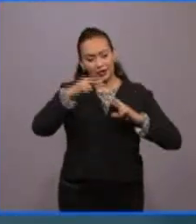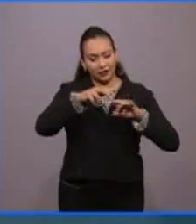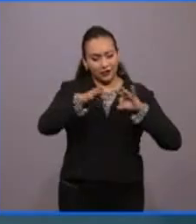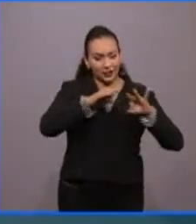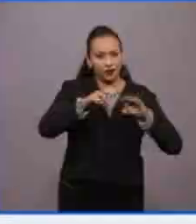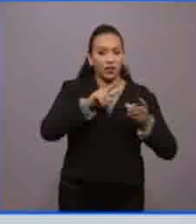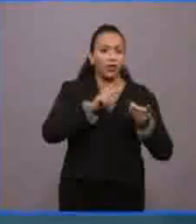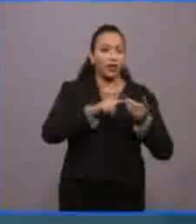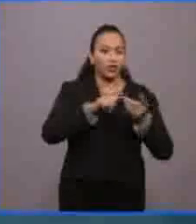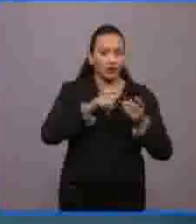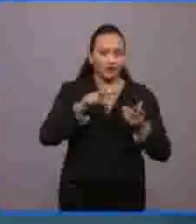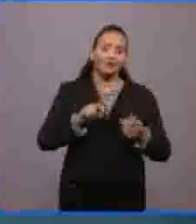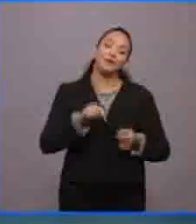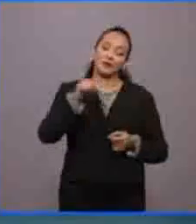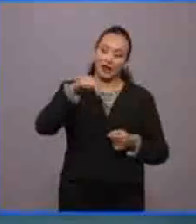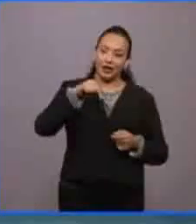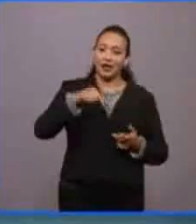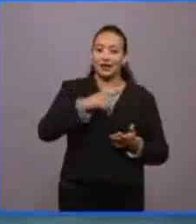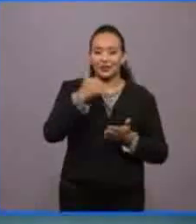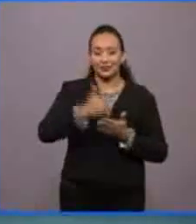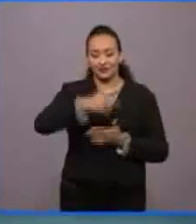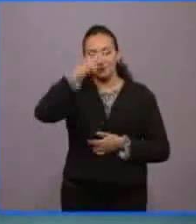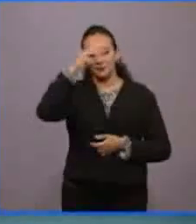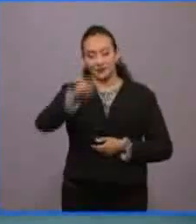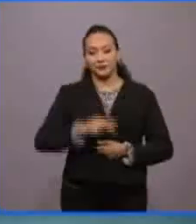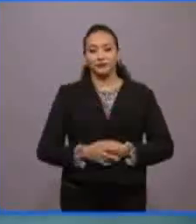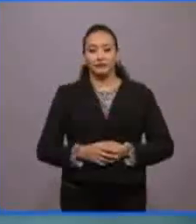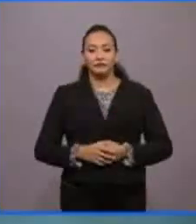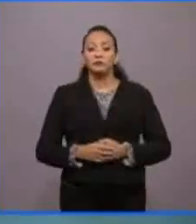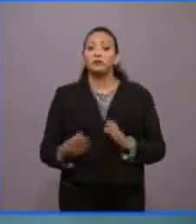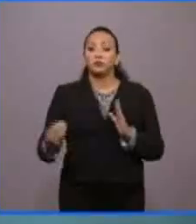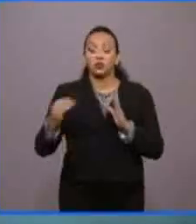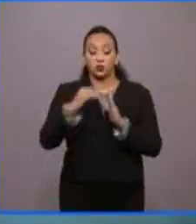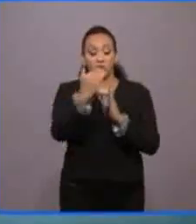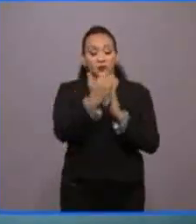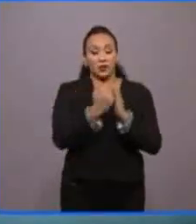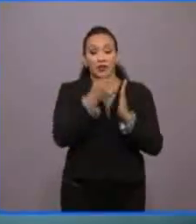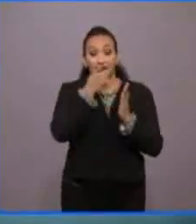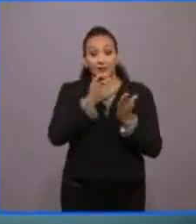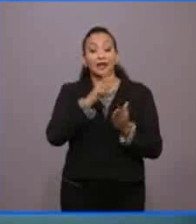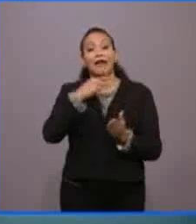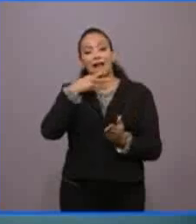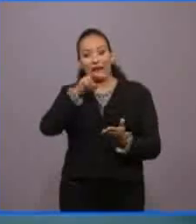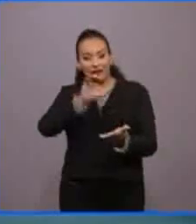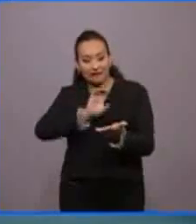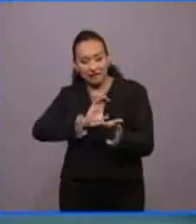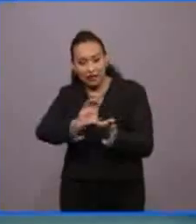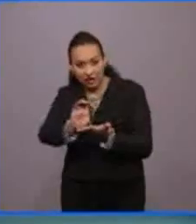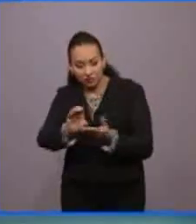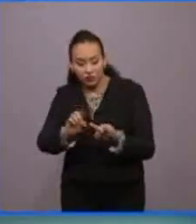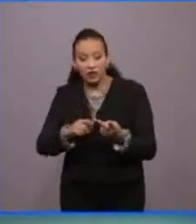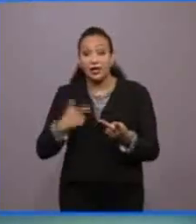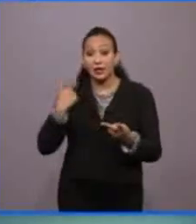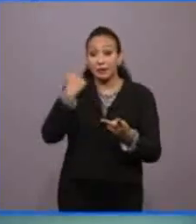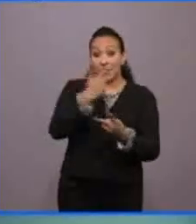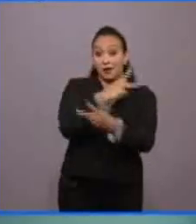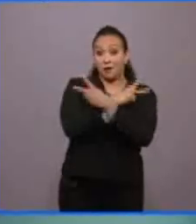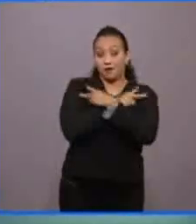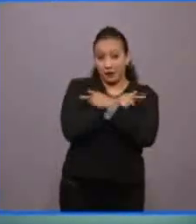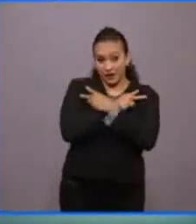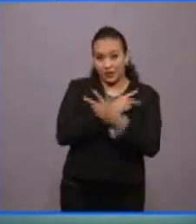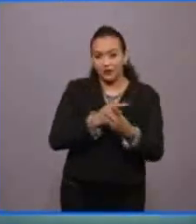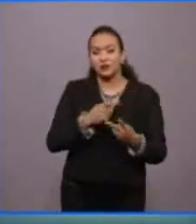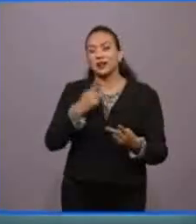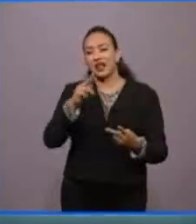de la región Centro-Sur con residencia en la Ciudad de México estableció que el aguinaldo y la prima vacacional a que se condena a la